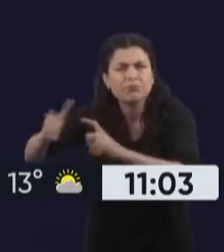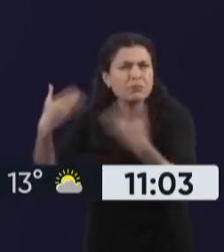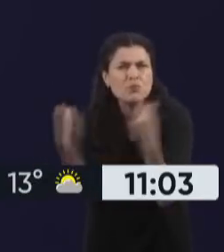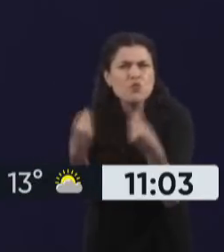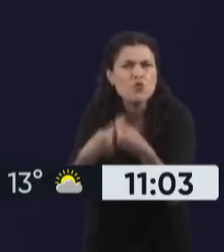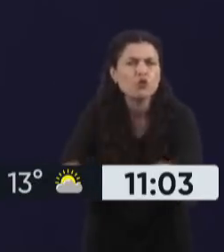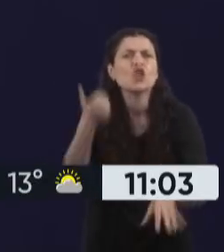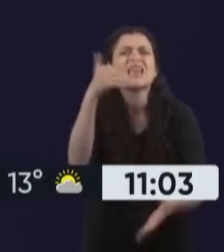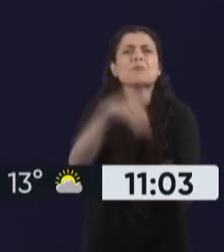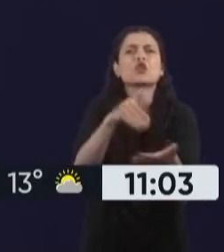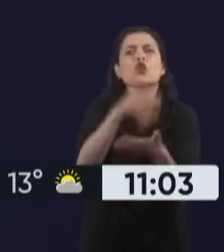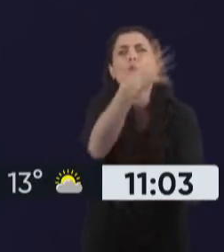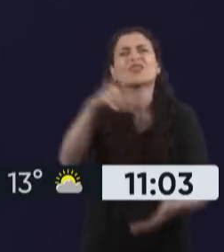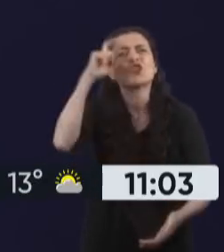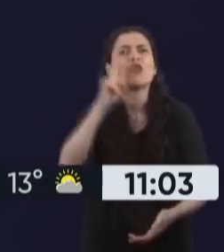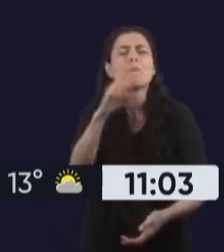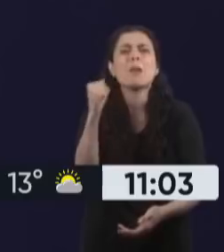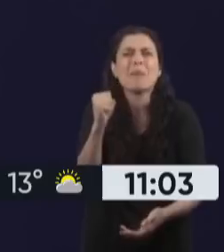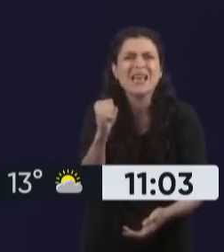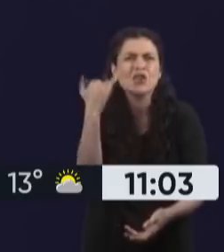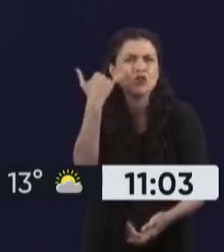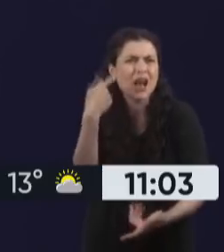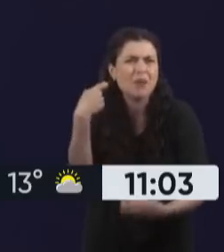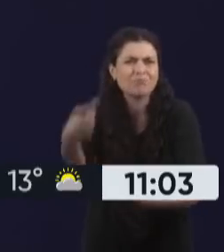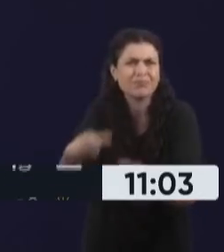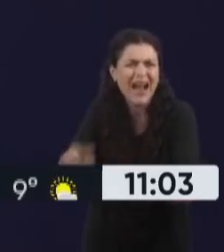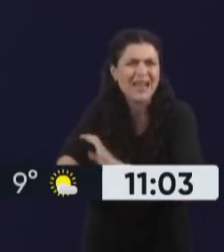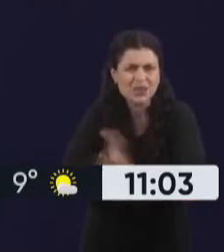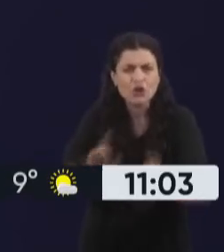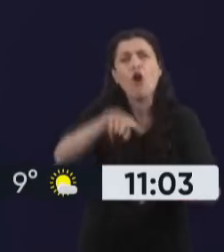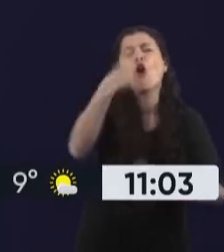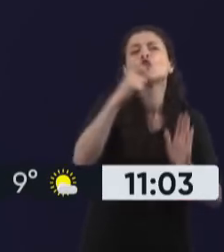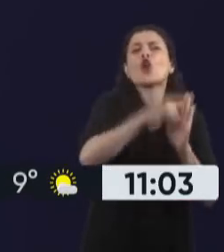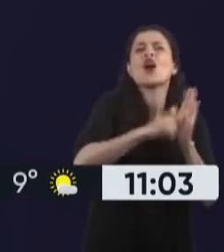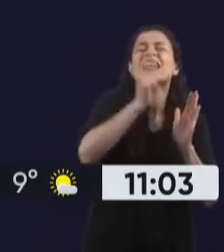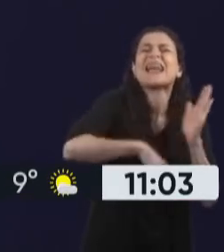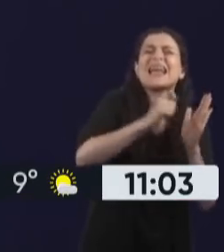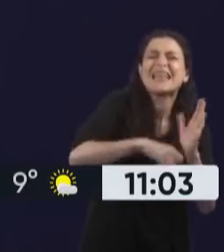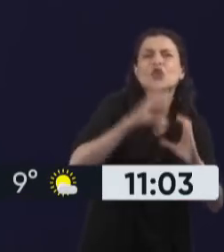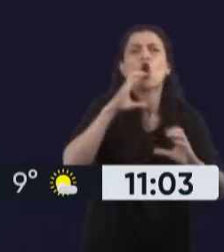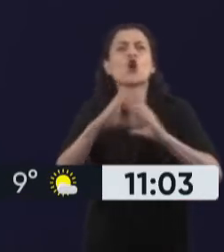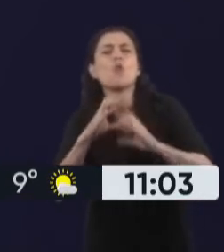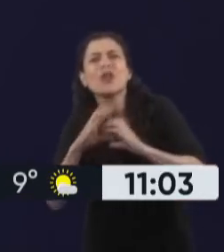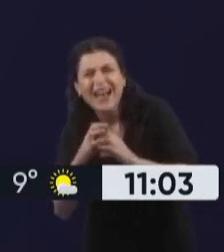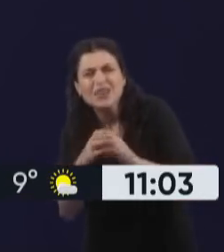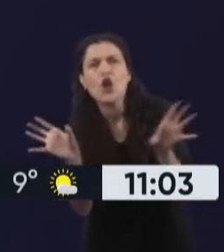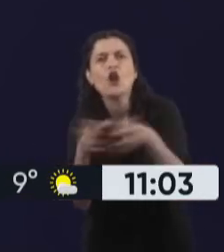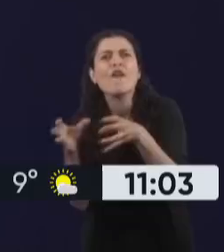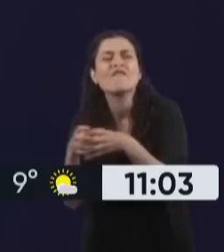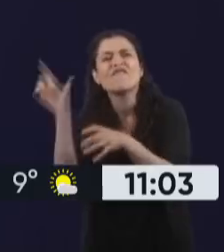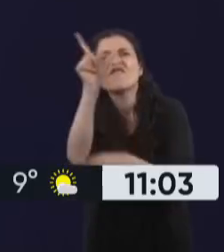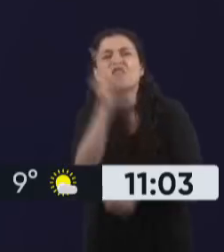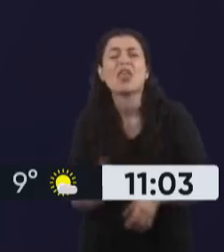6.410.000 pesos. Otro programa era el fortalecimiento de registro y comunicación de la Federación de Cooperativas de Trabajo